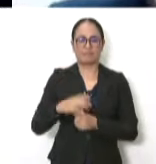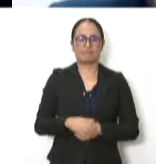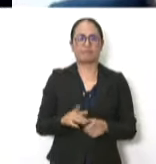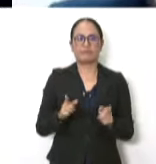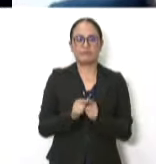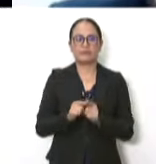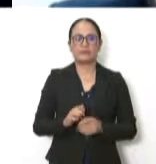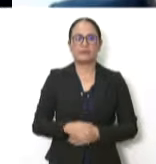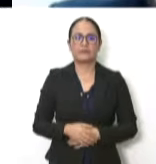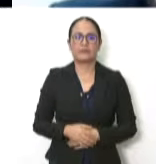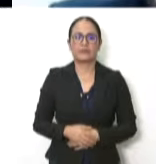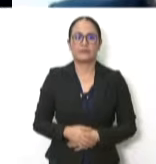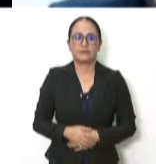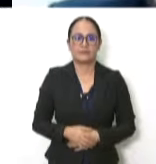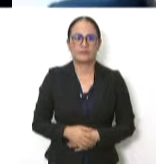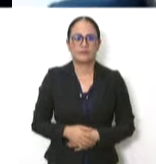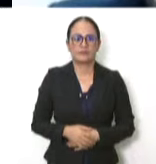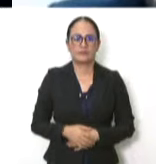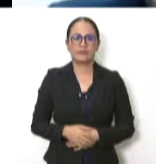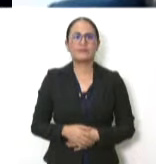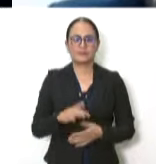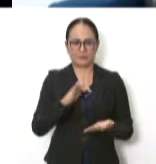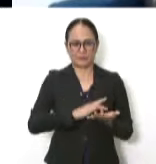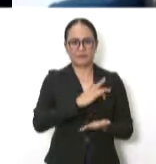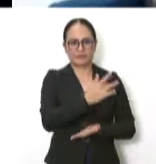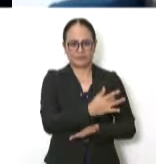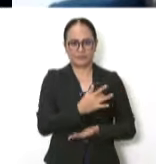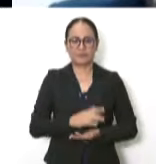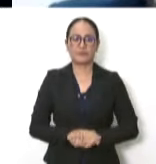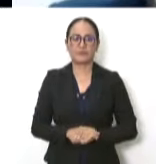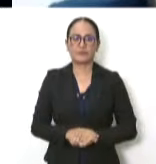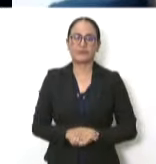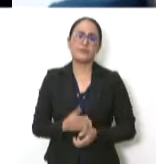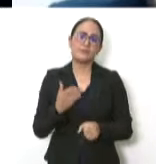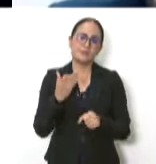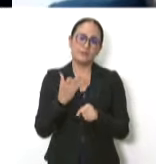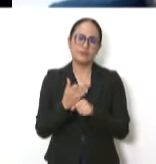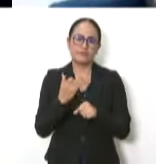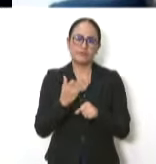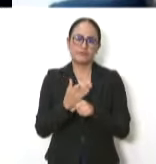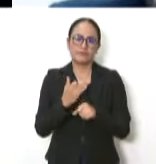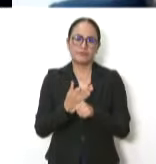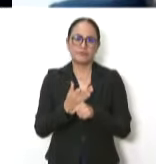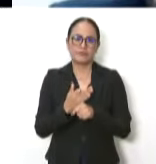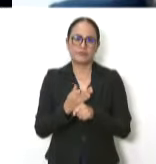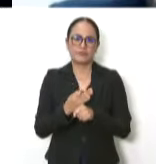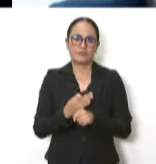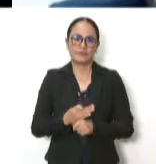comisionado. Muchas gracias, secretaria. Vamos a ver así las cosas.